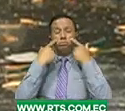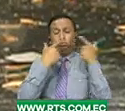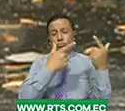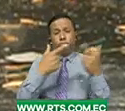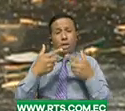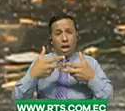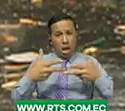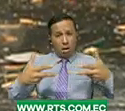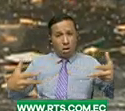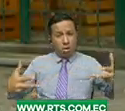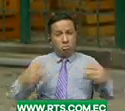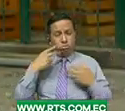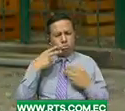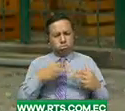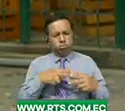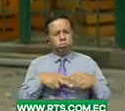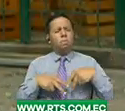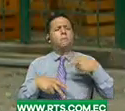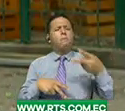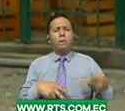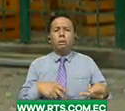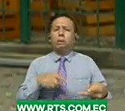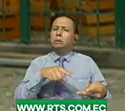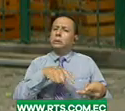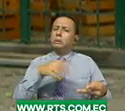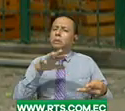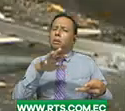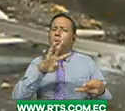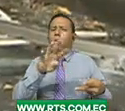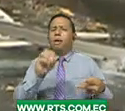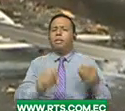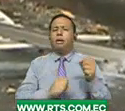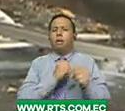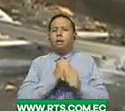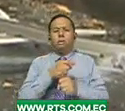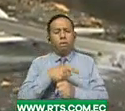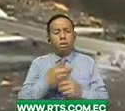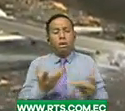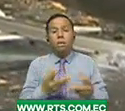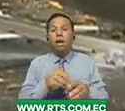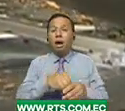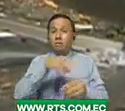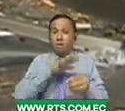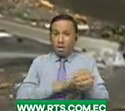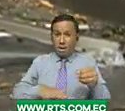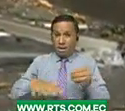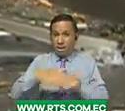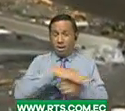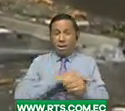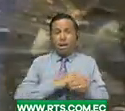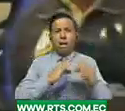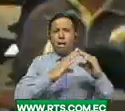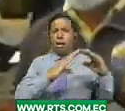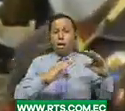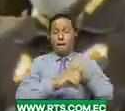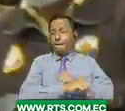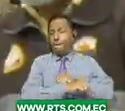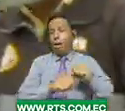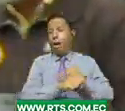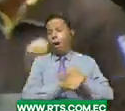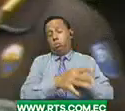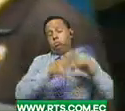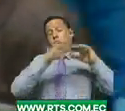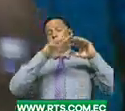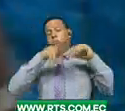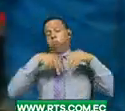tendido en la avenida. El hombre de aproximadamente 40 años de edad se encontraba en los exteriores en el momento de la explosión, mientras que la